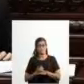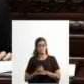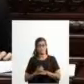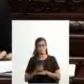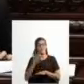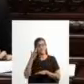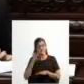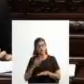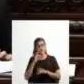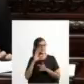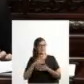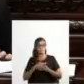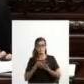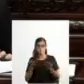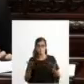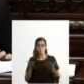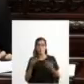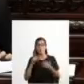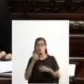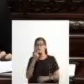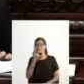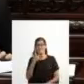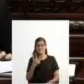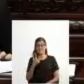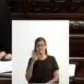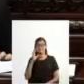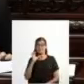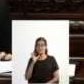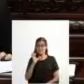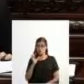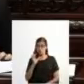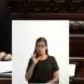que creo que quedó manifiesto cuando este 23 de enero